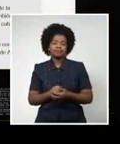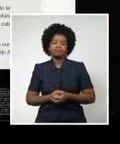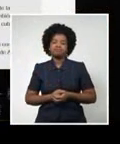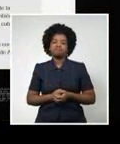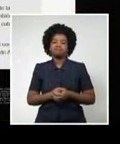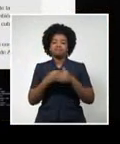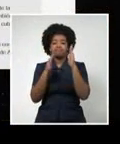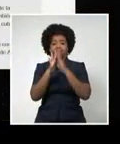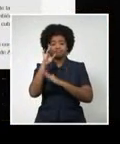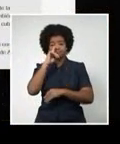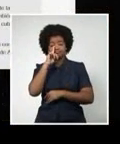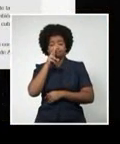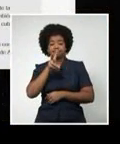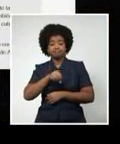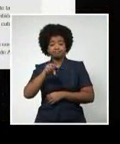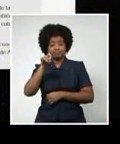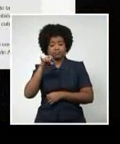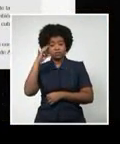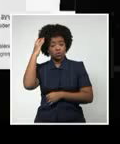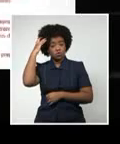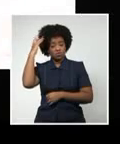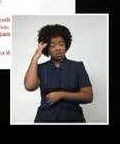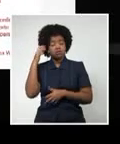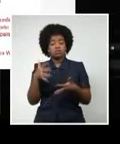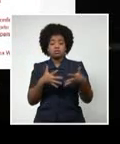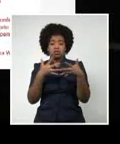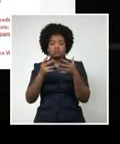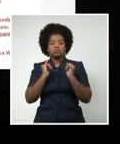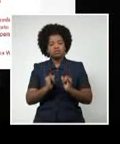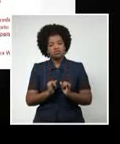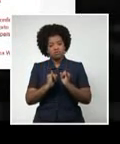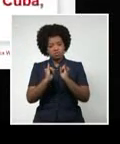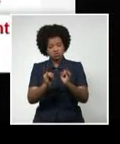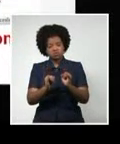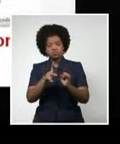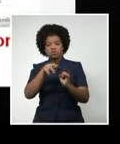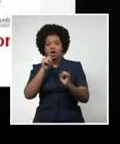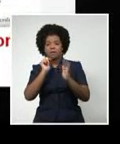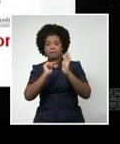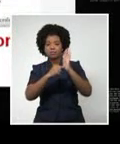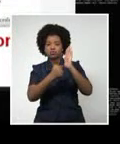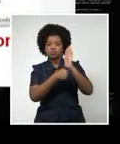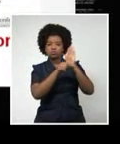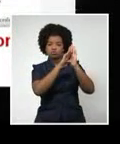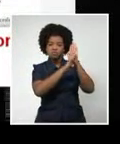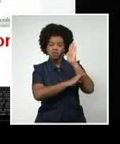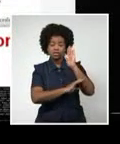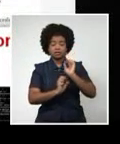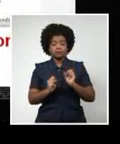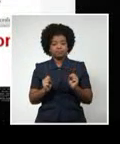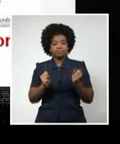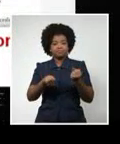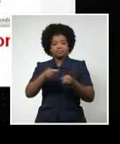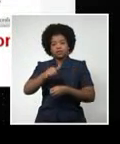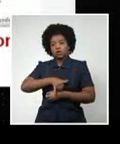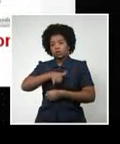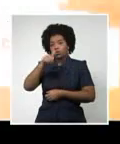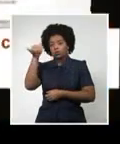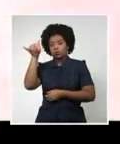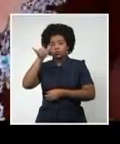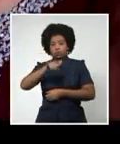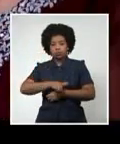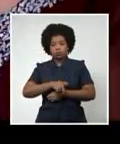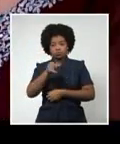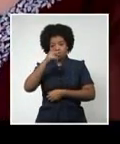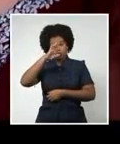de 2017, el gobierno de Estados Unidos dio a conocer nuevas medidas que restringían aún más los viajes de ciudadanos de su país